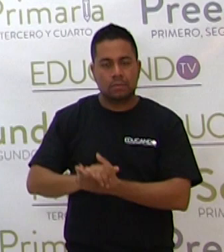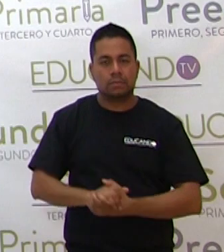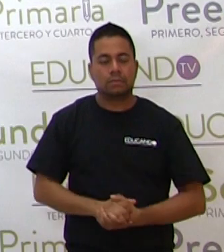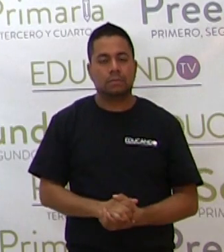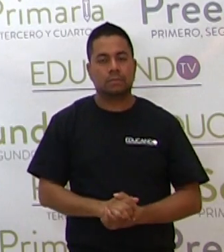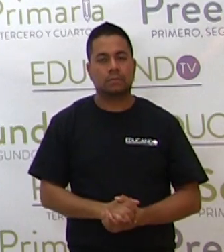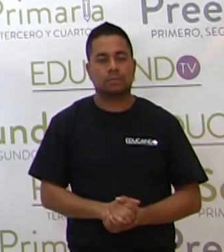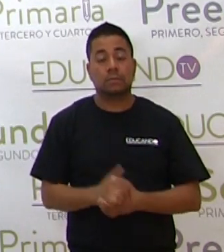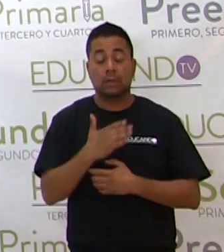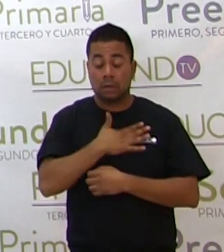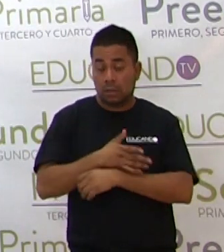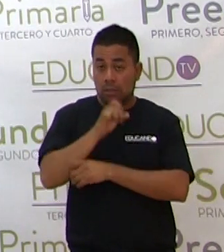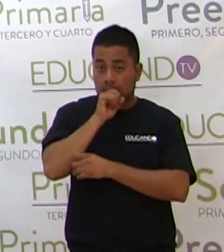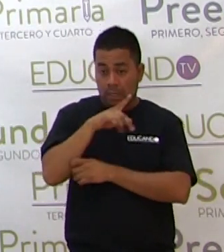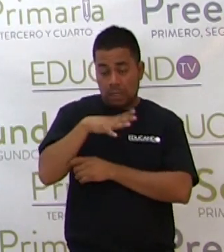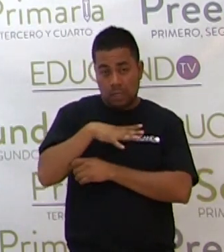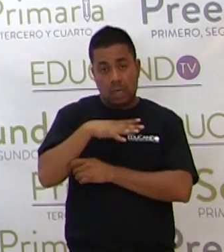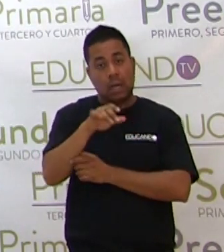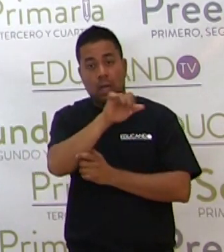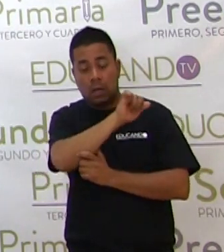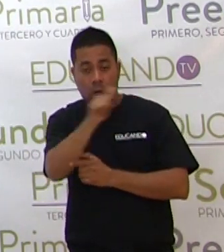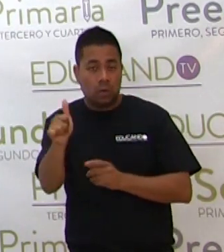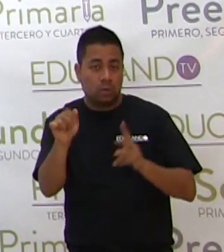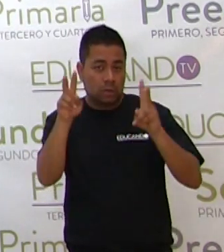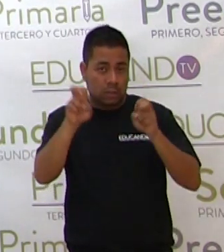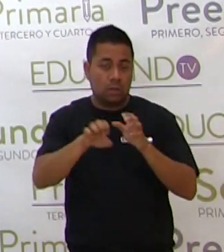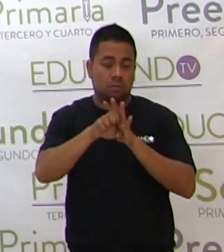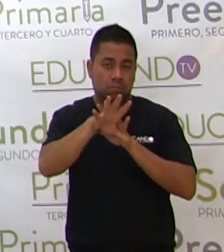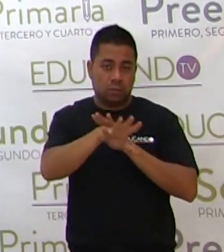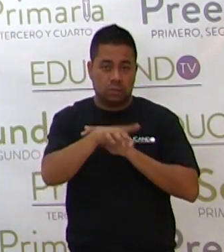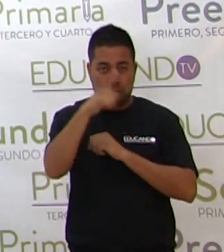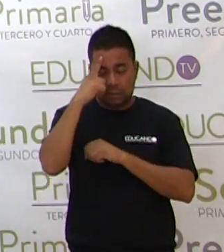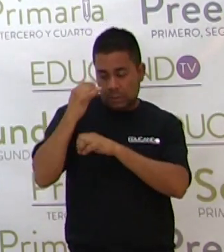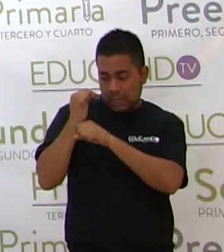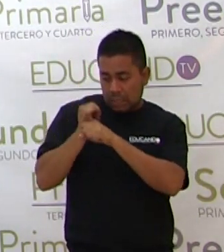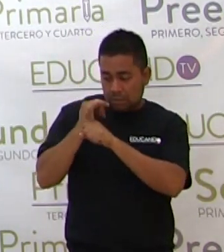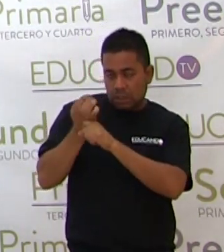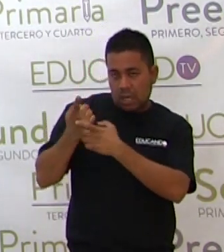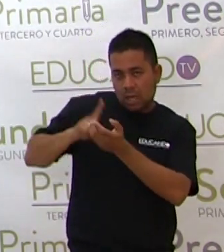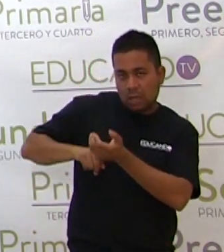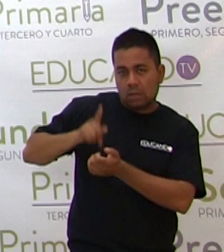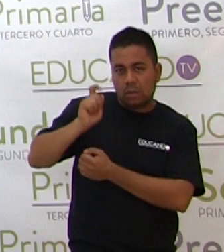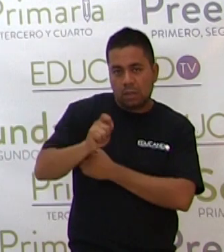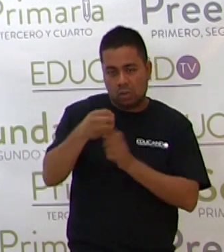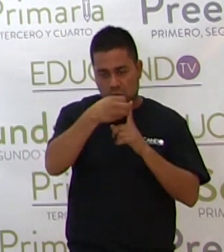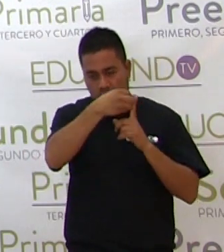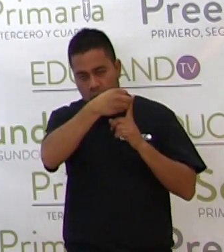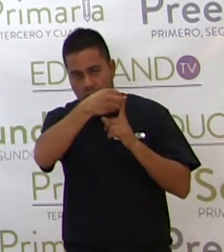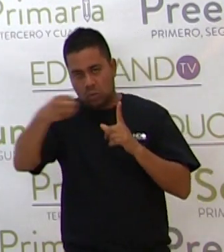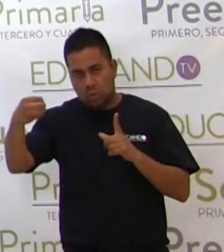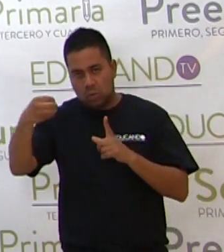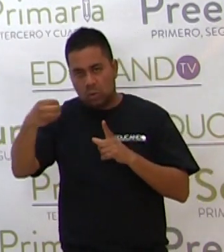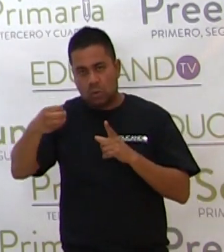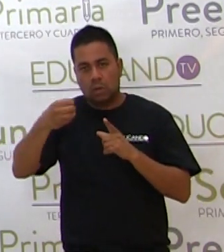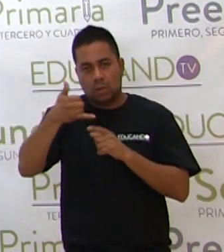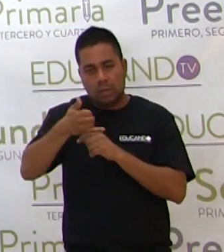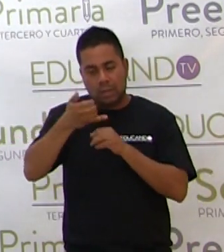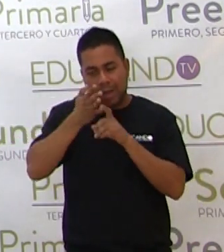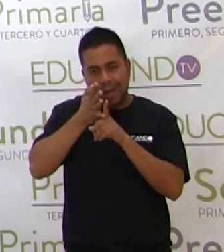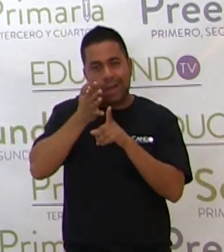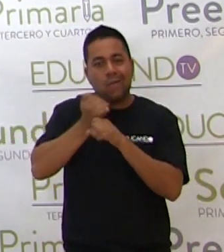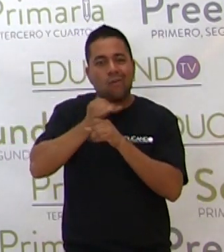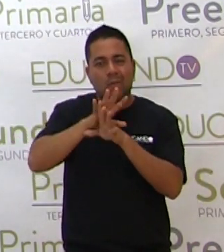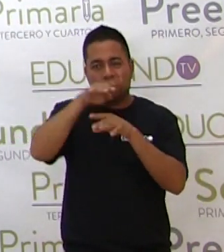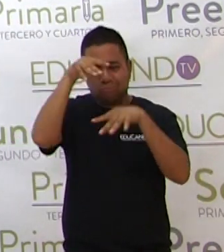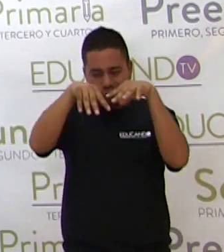bueno también hay otra parte ahí que es un elemento de la investigación que es la organización y jerarquización de la